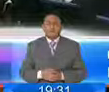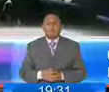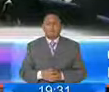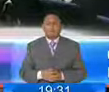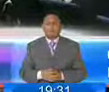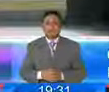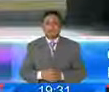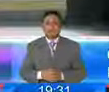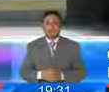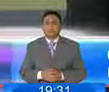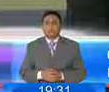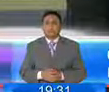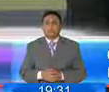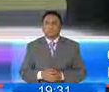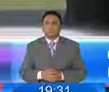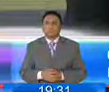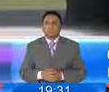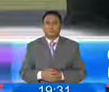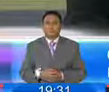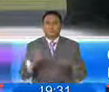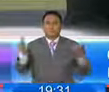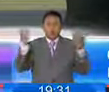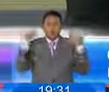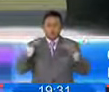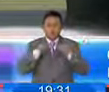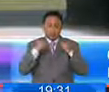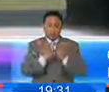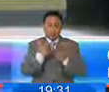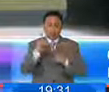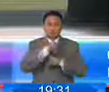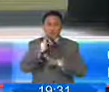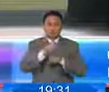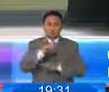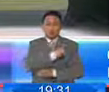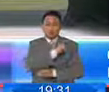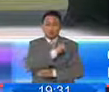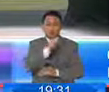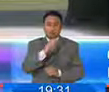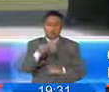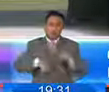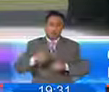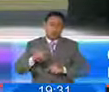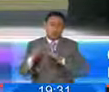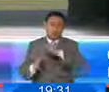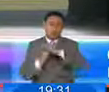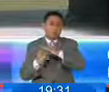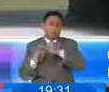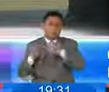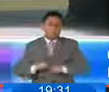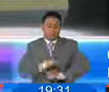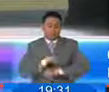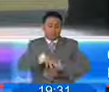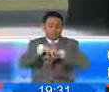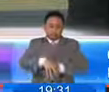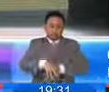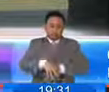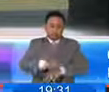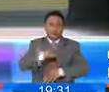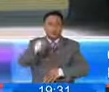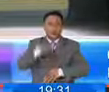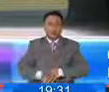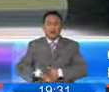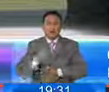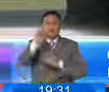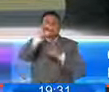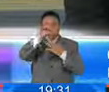Vintimilla. En Guayaquil, un grupo de dirigentes universitarios y algunos bachilleres realizaron un plantón en los bajos de la CENESID con